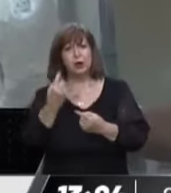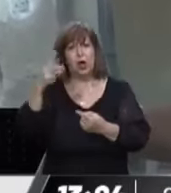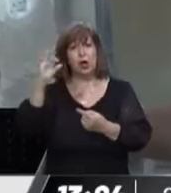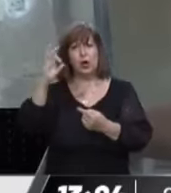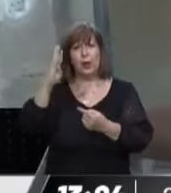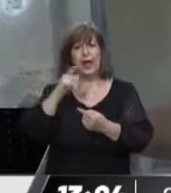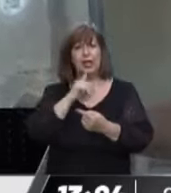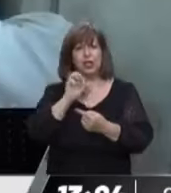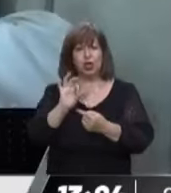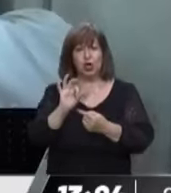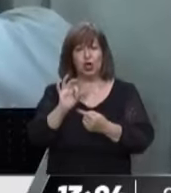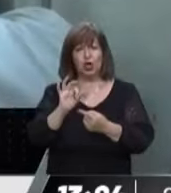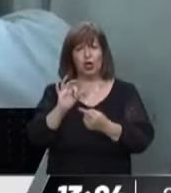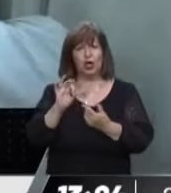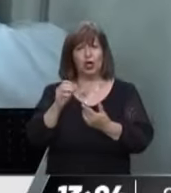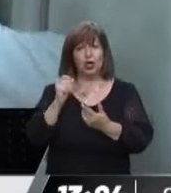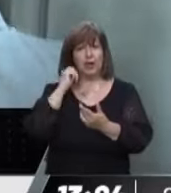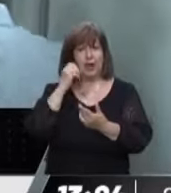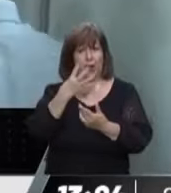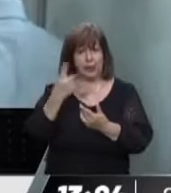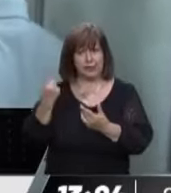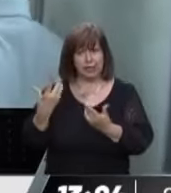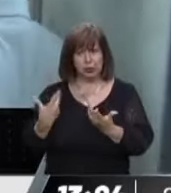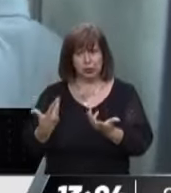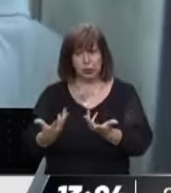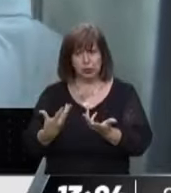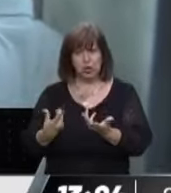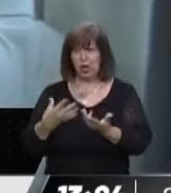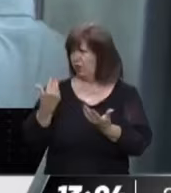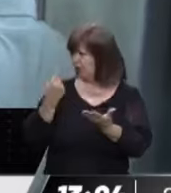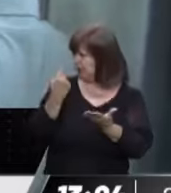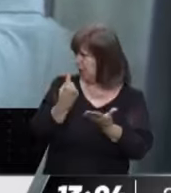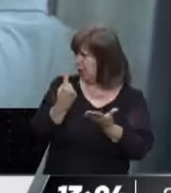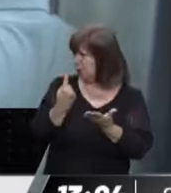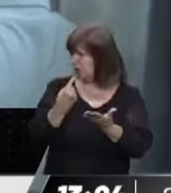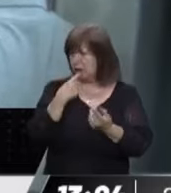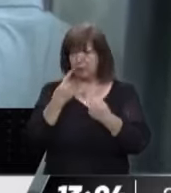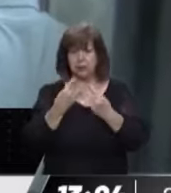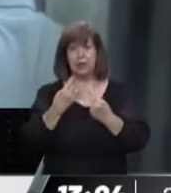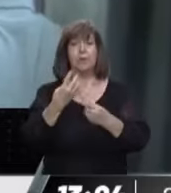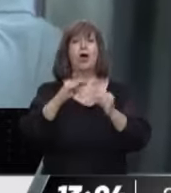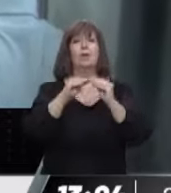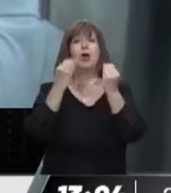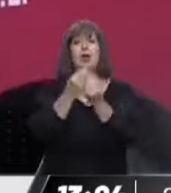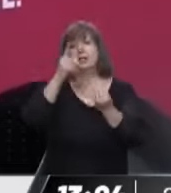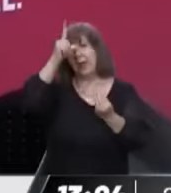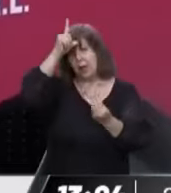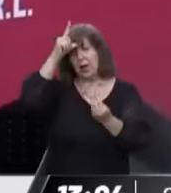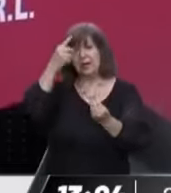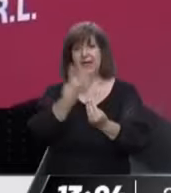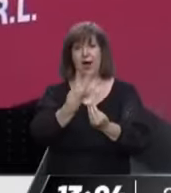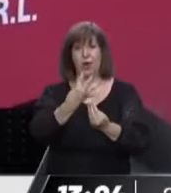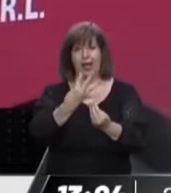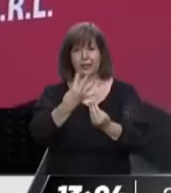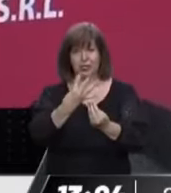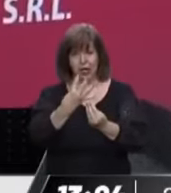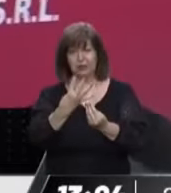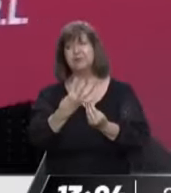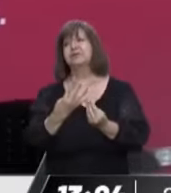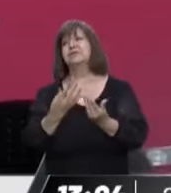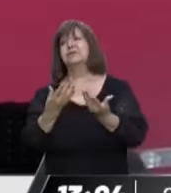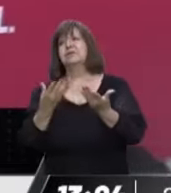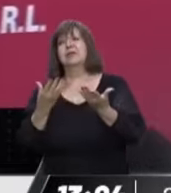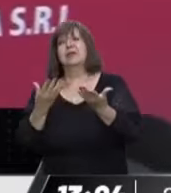años, un reo bastante peligroso ya que está imputado en una investigación por tentativa de homicidio y otra por abuso sexual agravado por el uso de